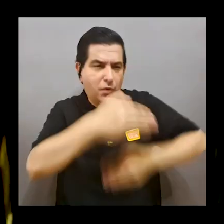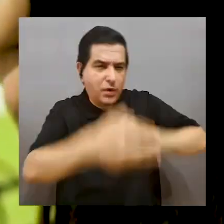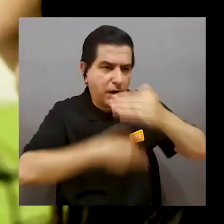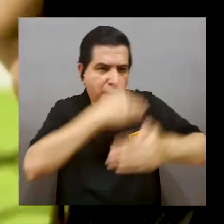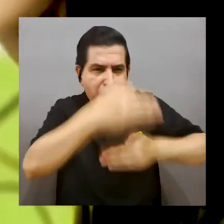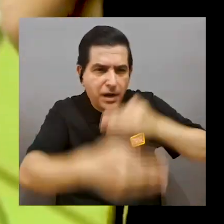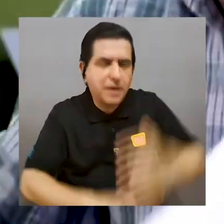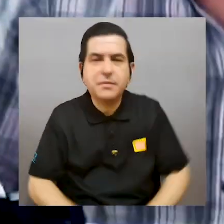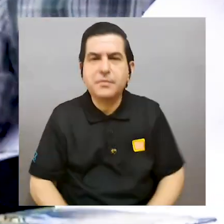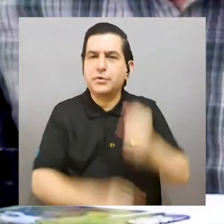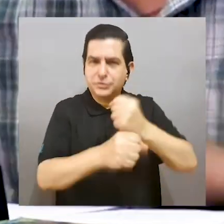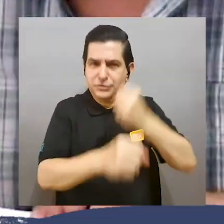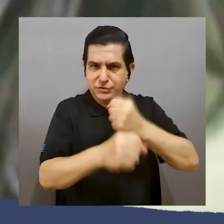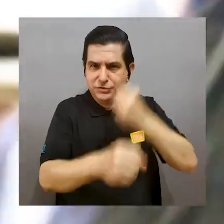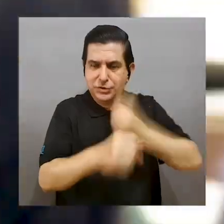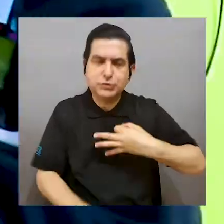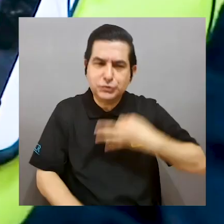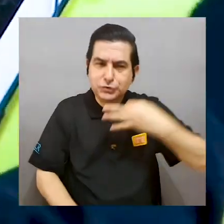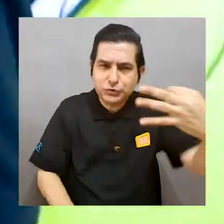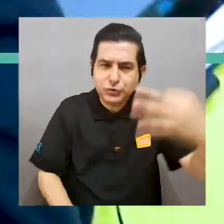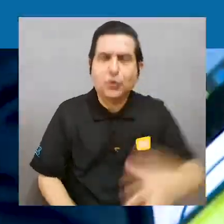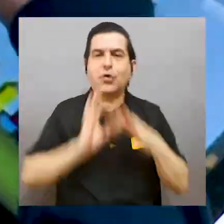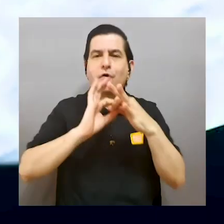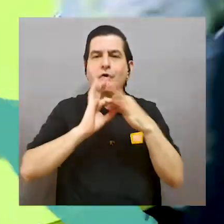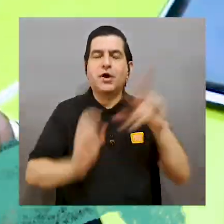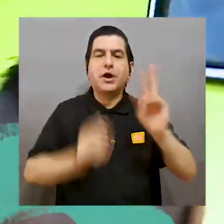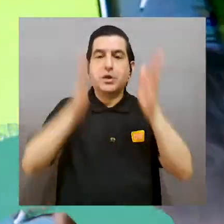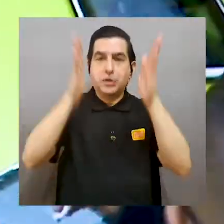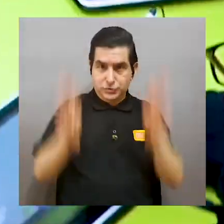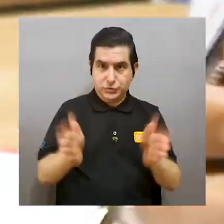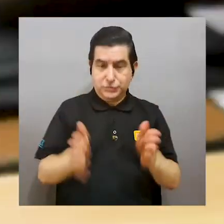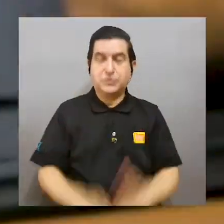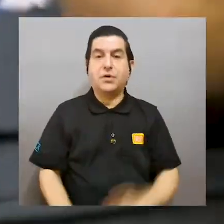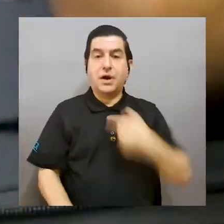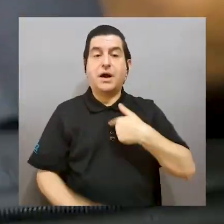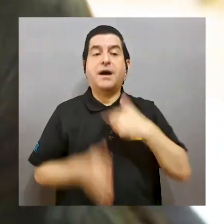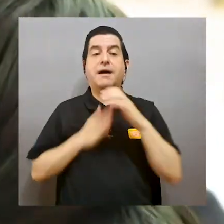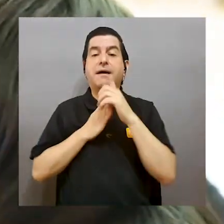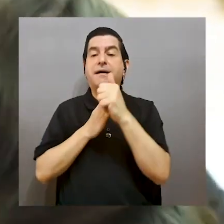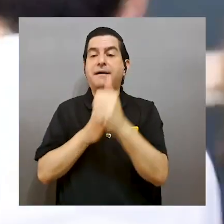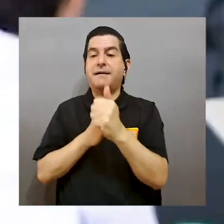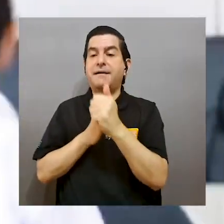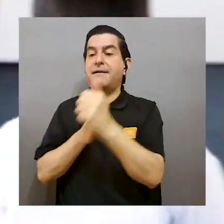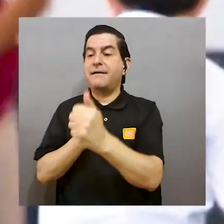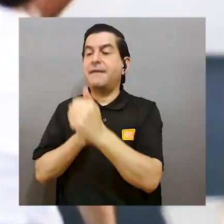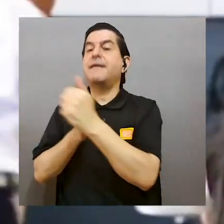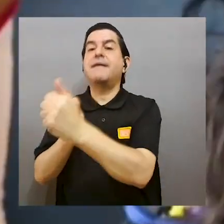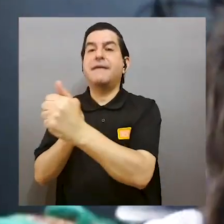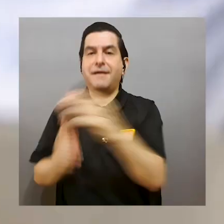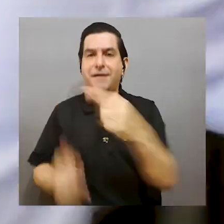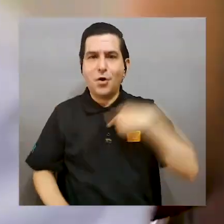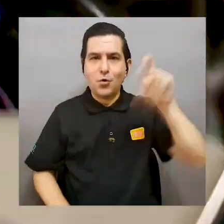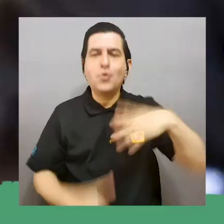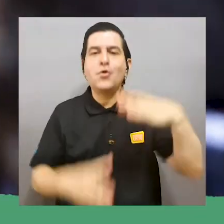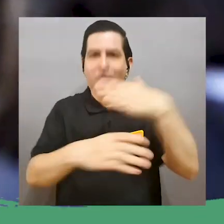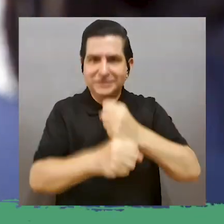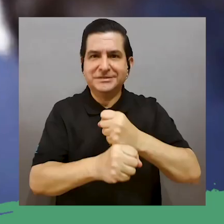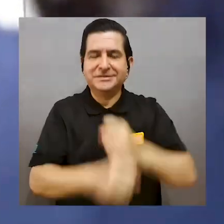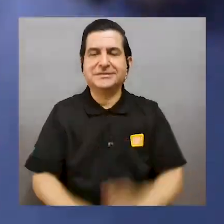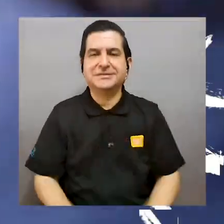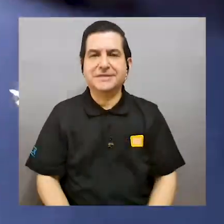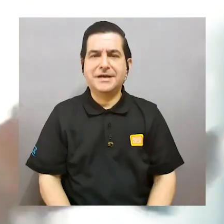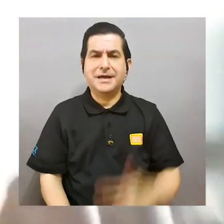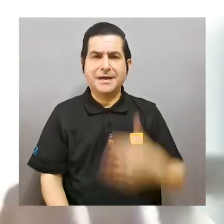tomando con el trabajo diario, la relación con los compañeros y todo, bueno, lo van guiando a uno a lo que tienen que